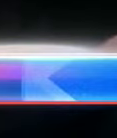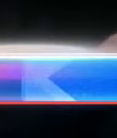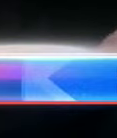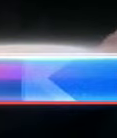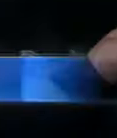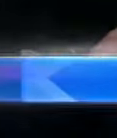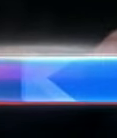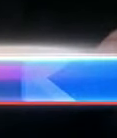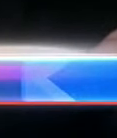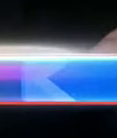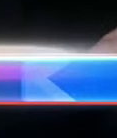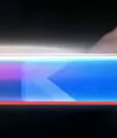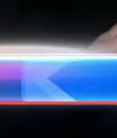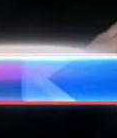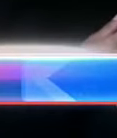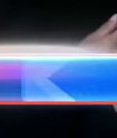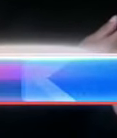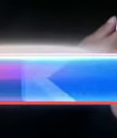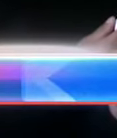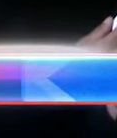que 3 tiros va a ser